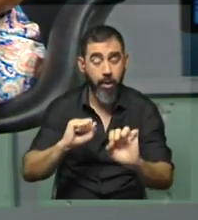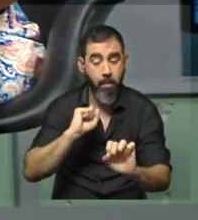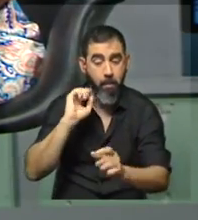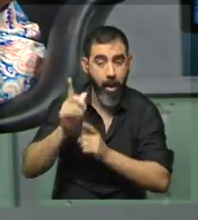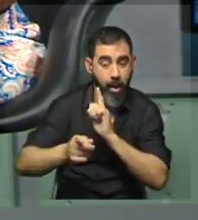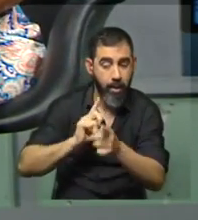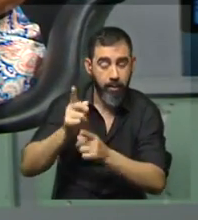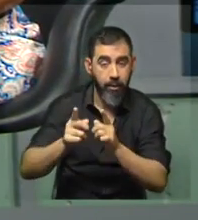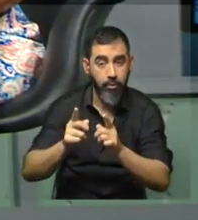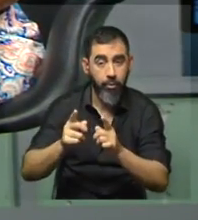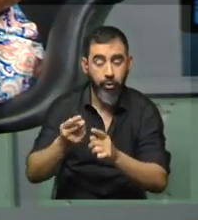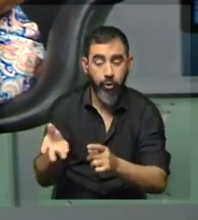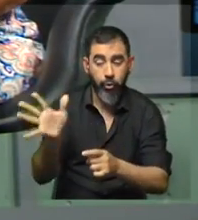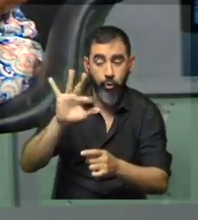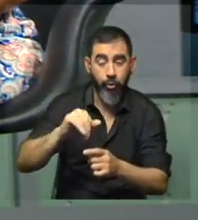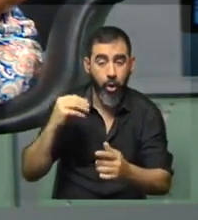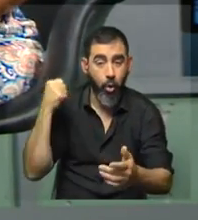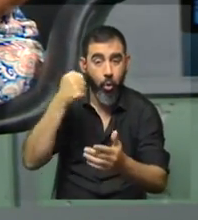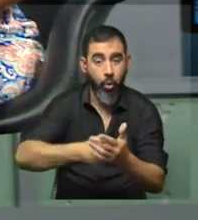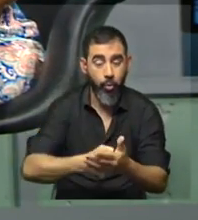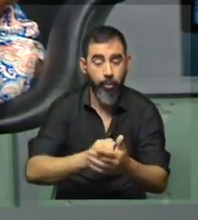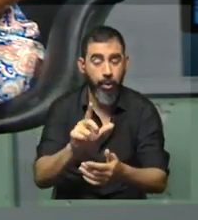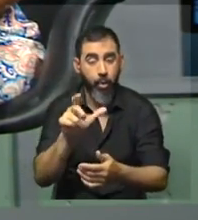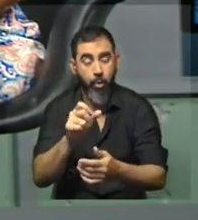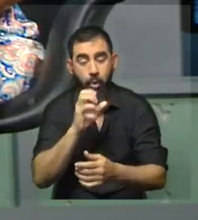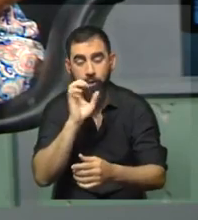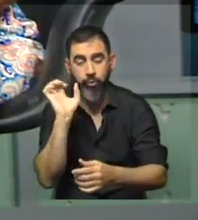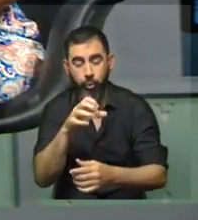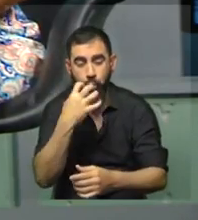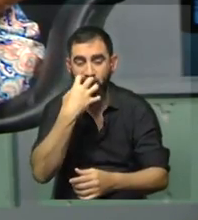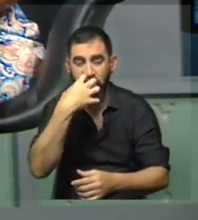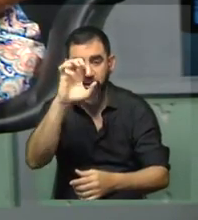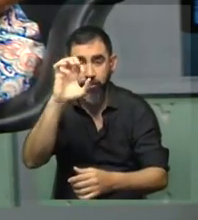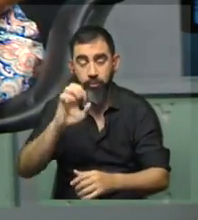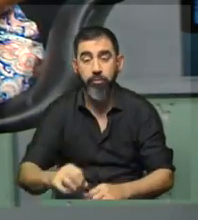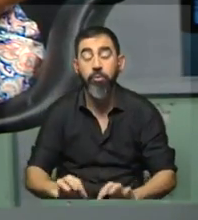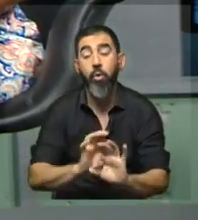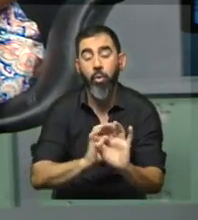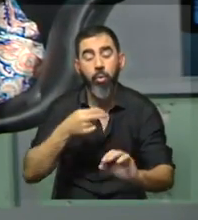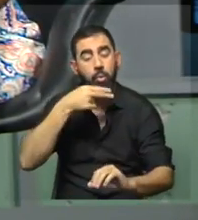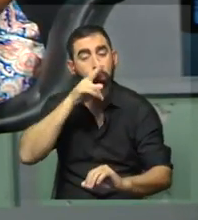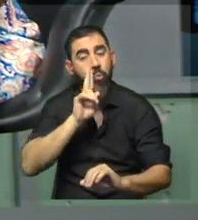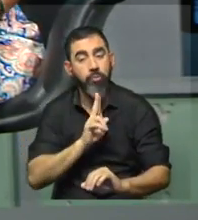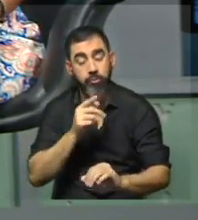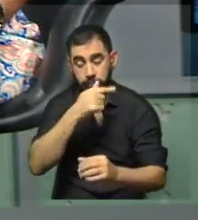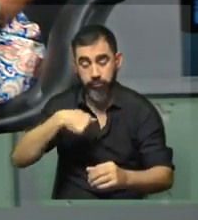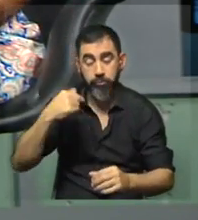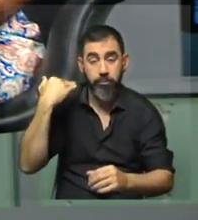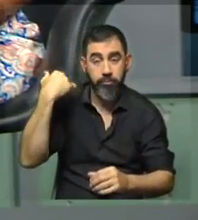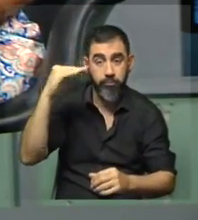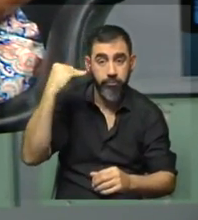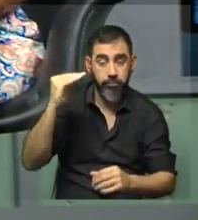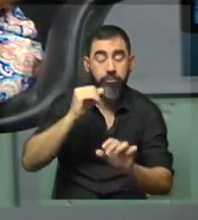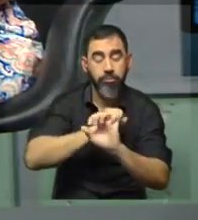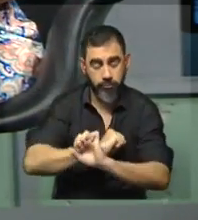maltrato, el diario, no el del golpe, que es como más obvio, o el insulto o el grito, uh-huh, sino esas conductas nuestras de adultos que